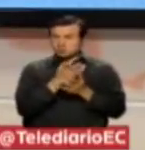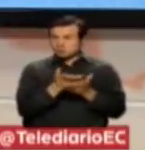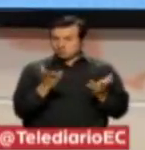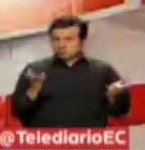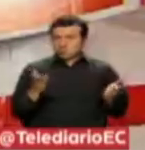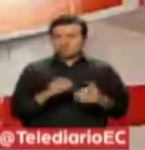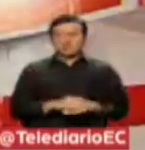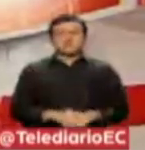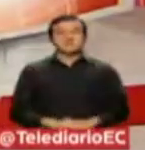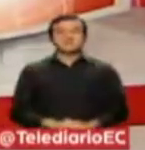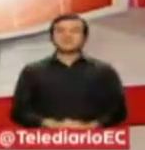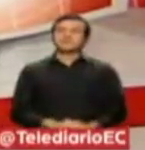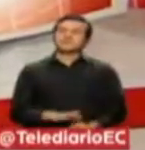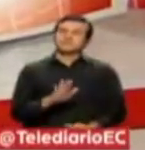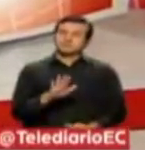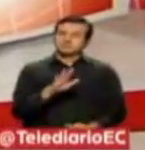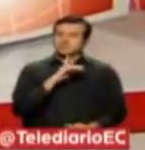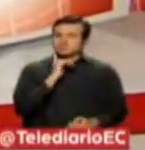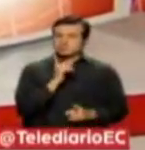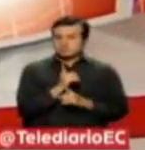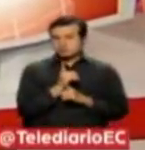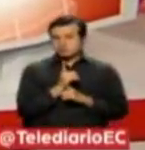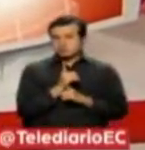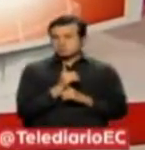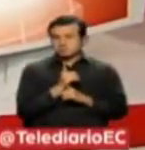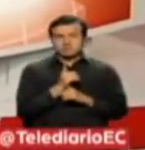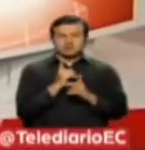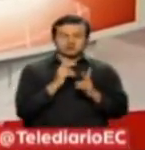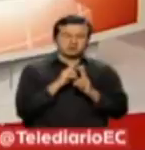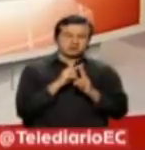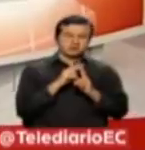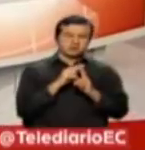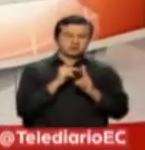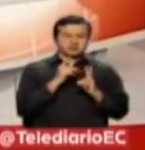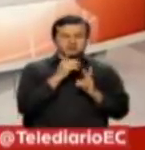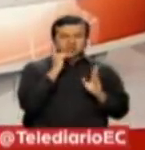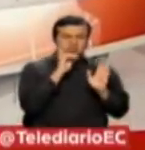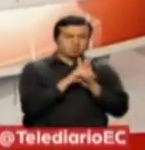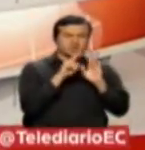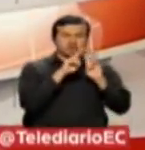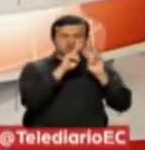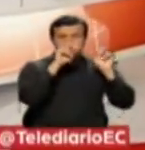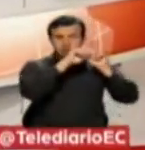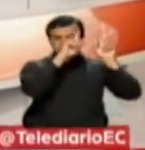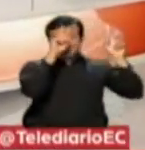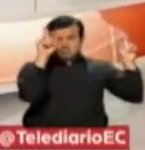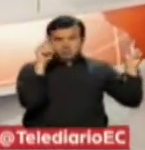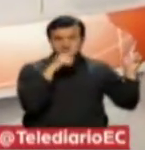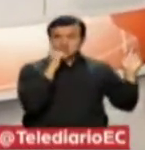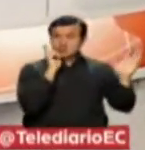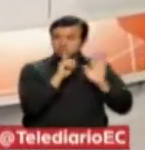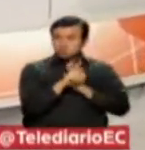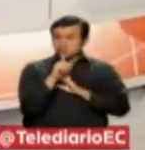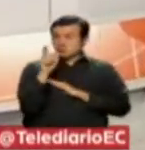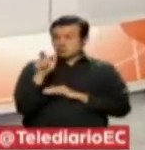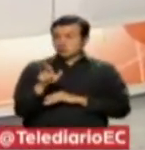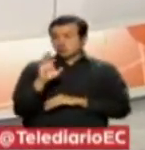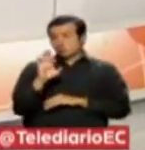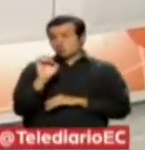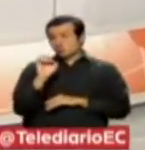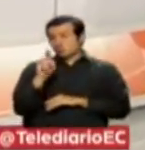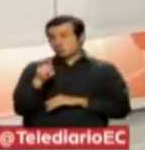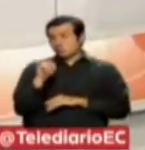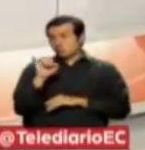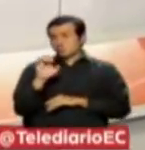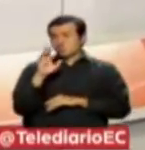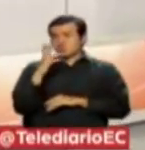siempre. ¿Una cosa es resultado de la otra, en su opinión? Es decir, la denuncia sobre la acería ¿motiva al señor Topic a